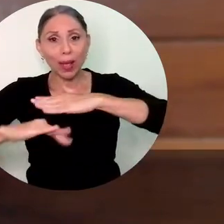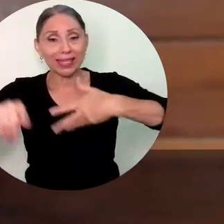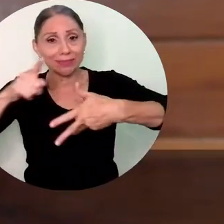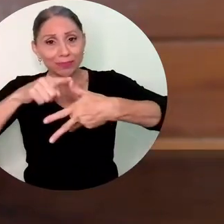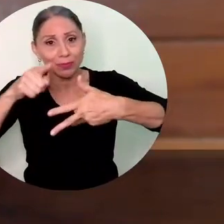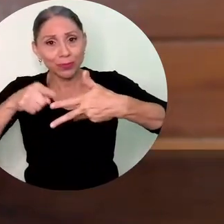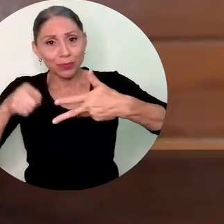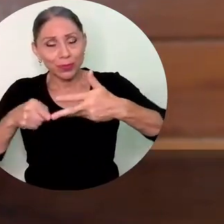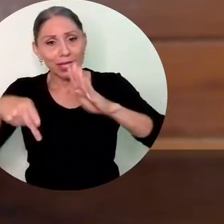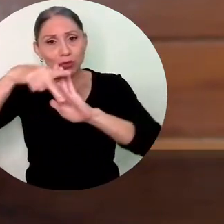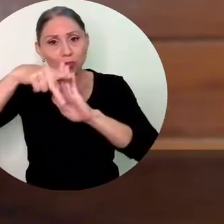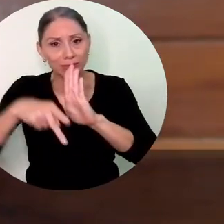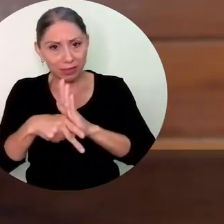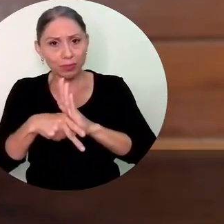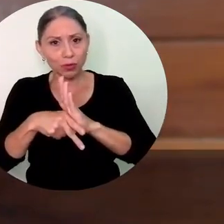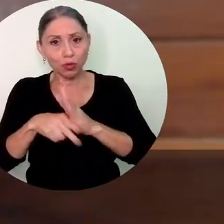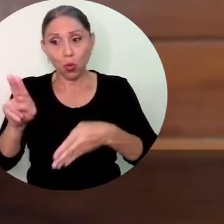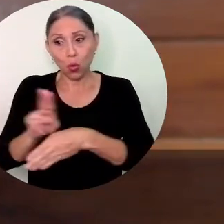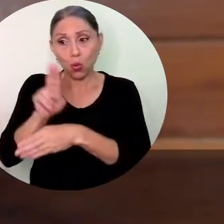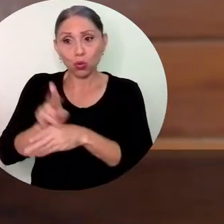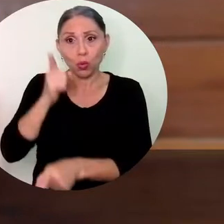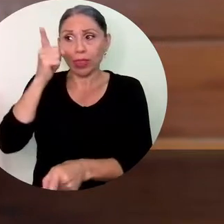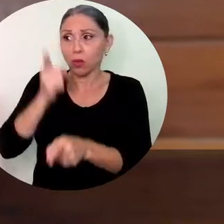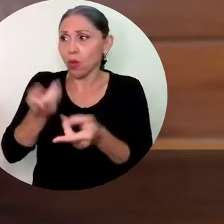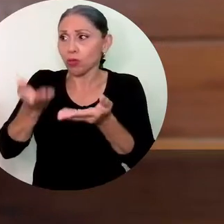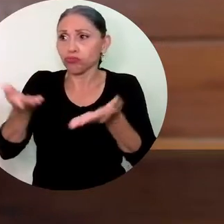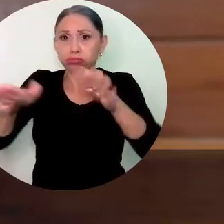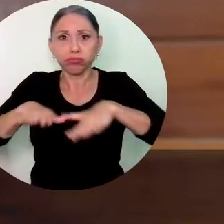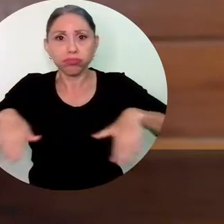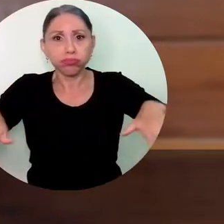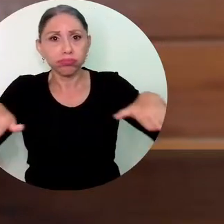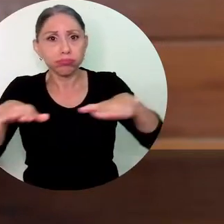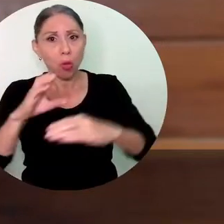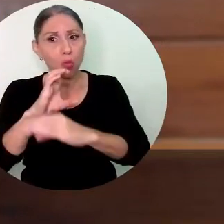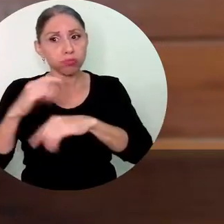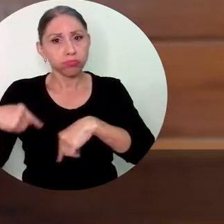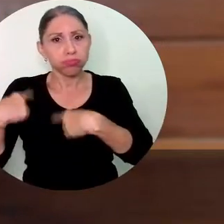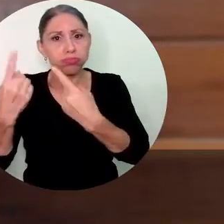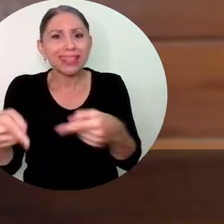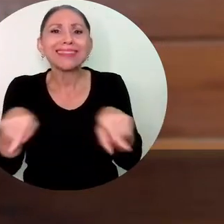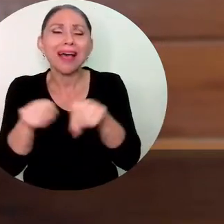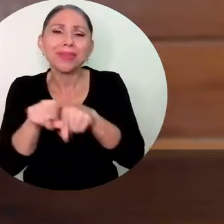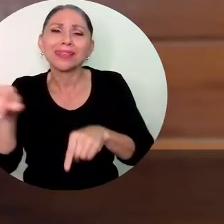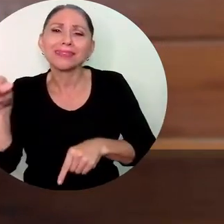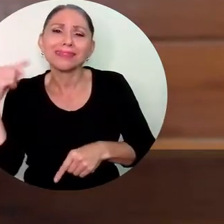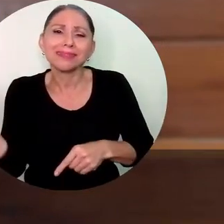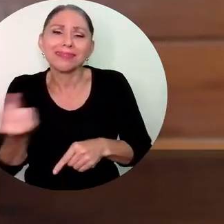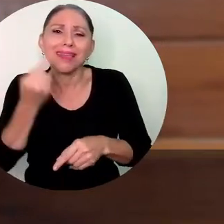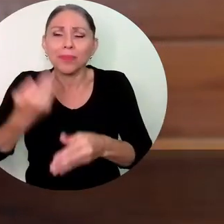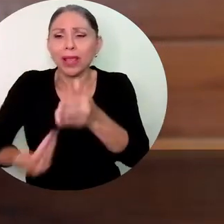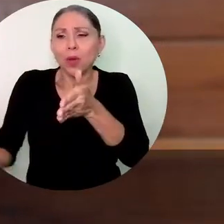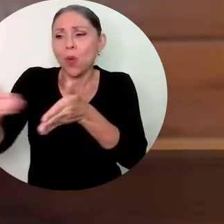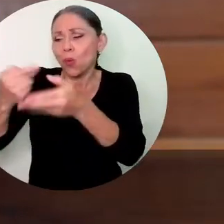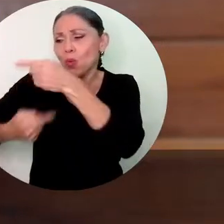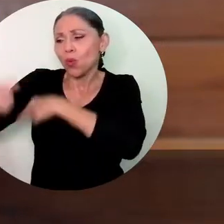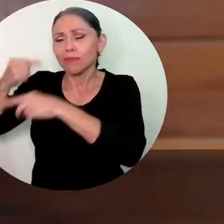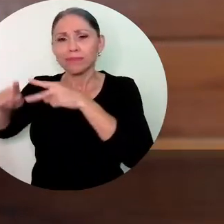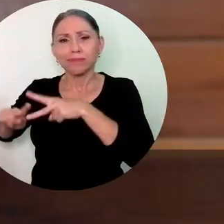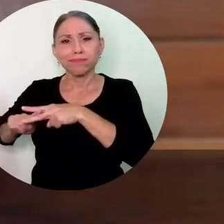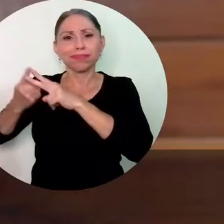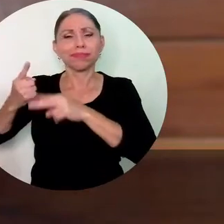principios, tener consumo sostenible, pero también siempre volver a las raíces es